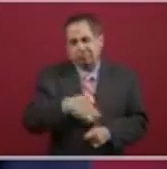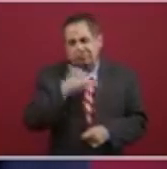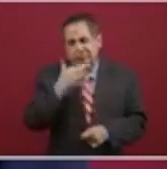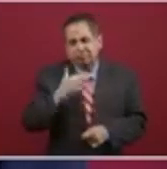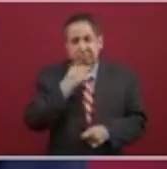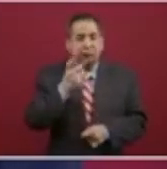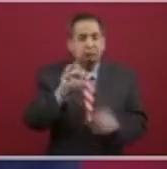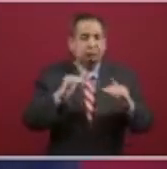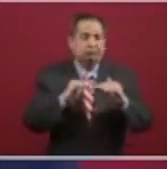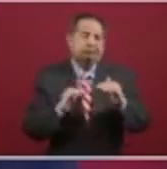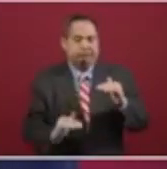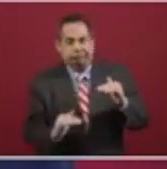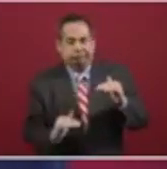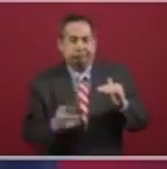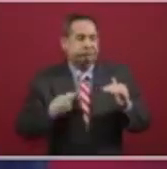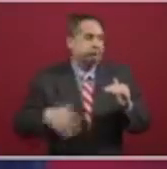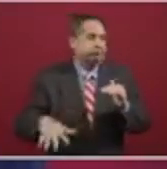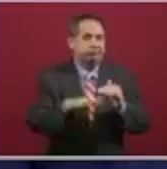desigualdad económica.